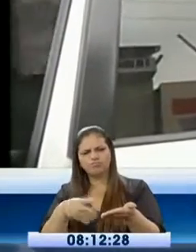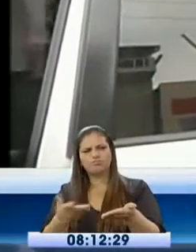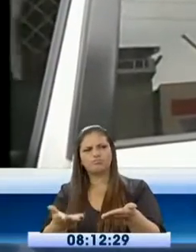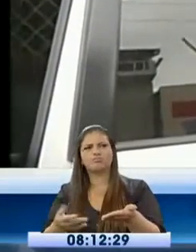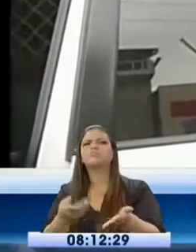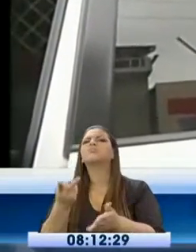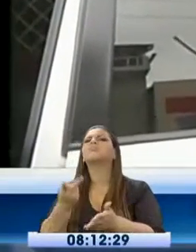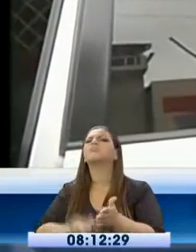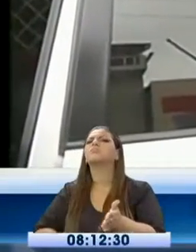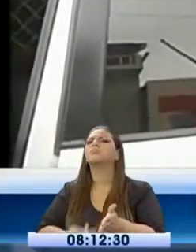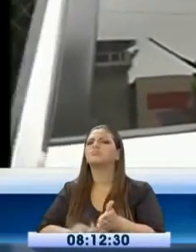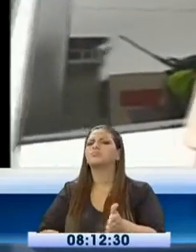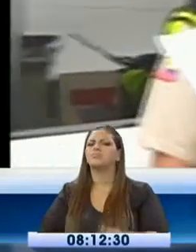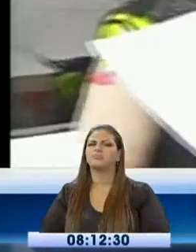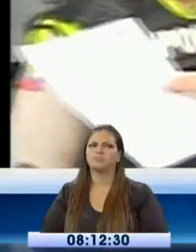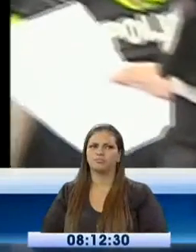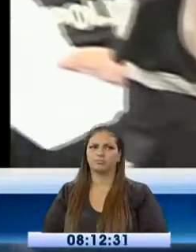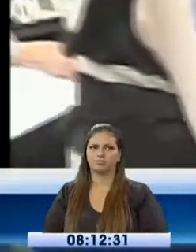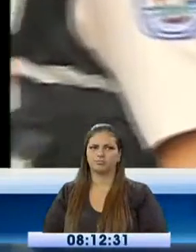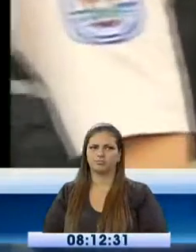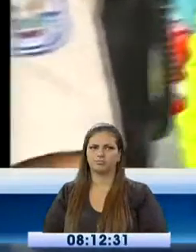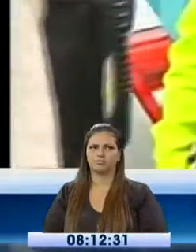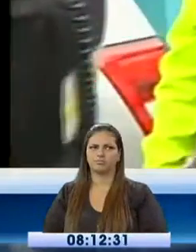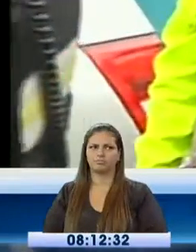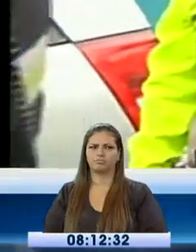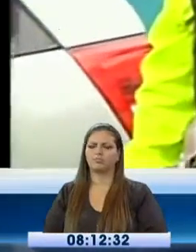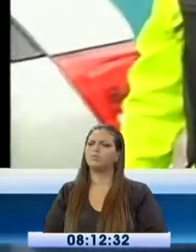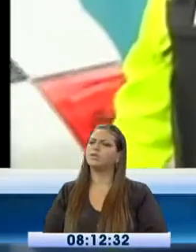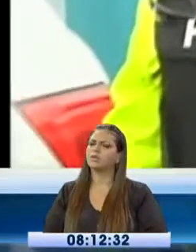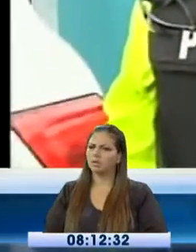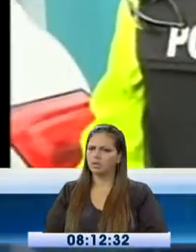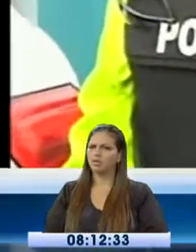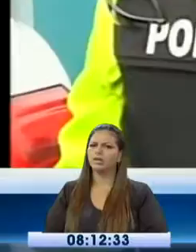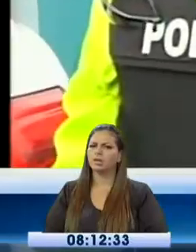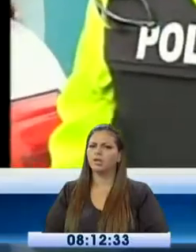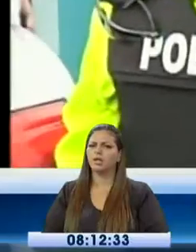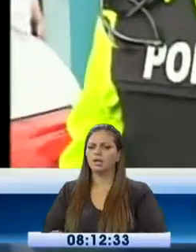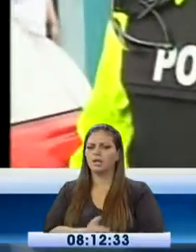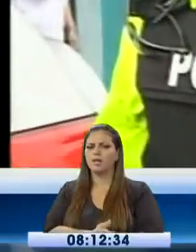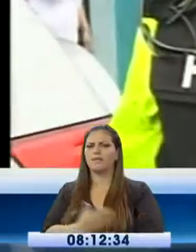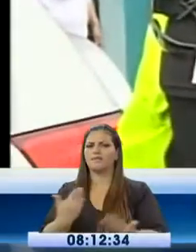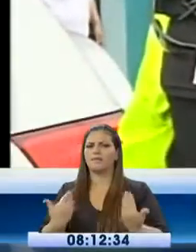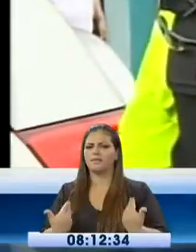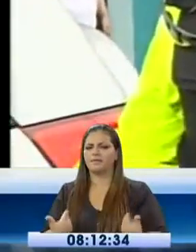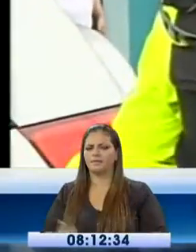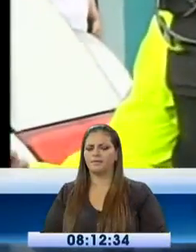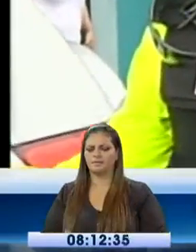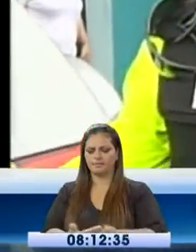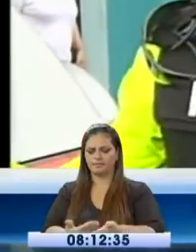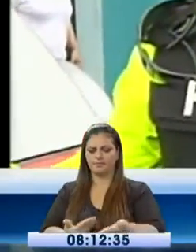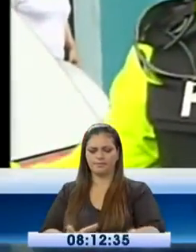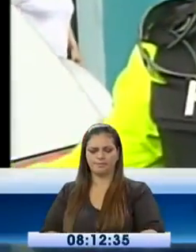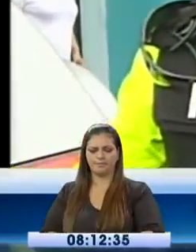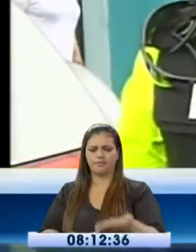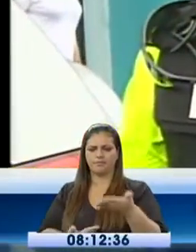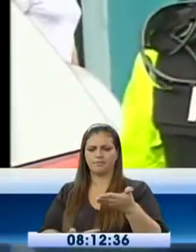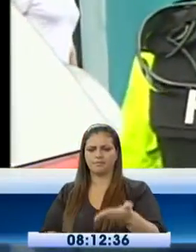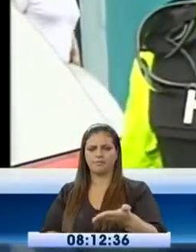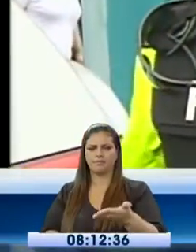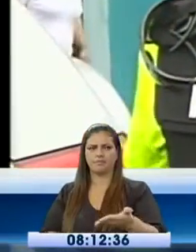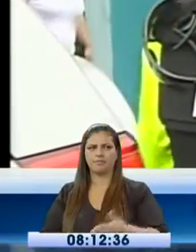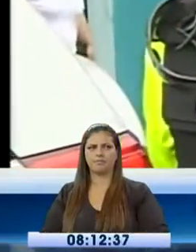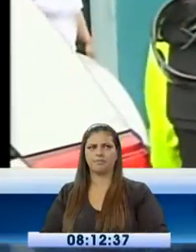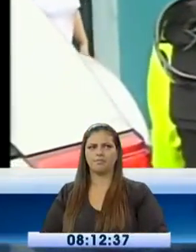qué es lo que ocurre con el señor. Teniendo. El señor ya procedió a colaborarnos. Tiene un salvoconducto para dirigirse. Es el conductor de